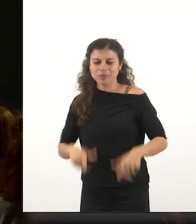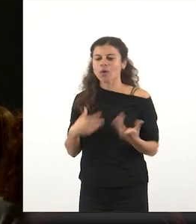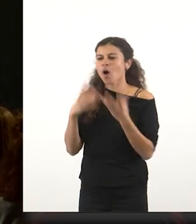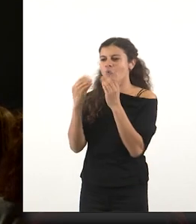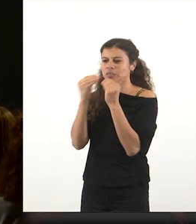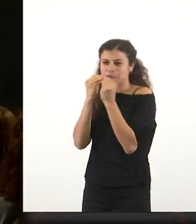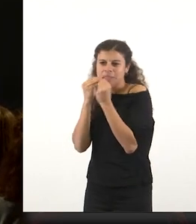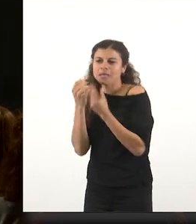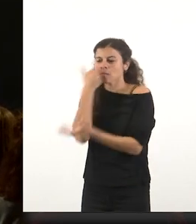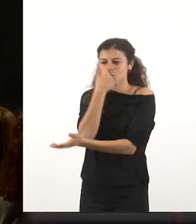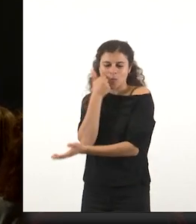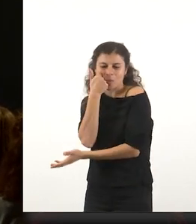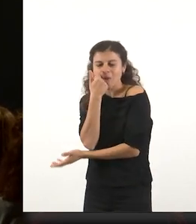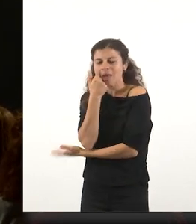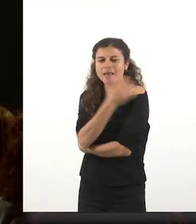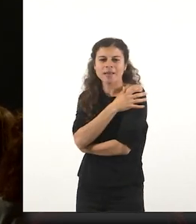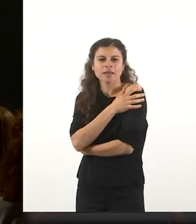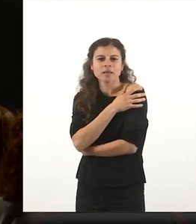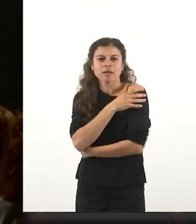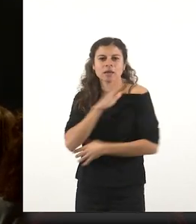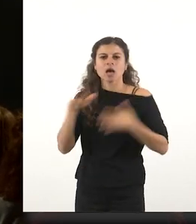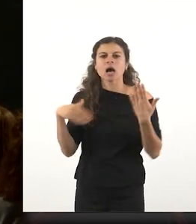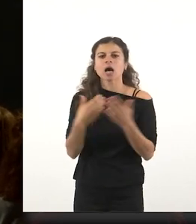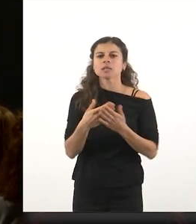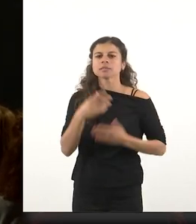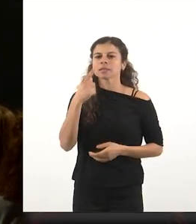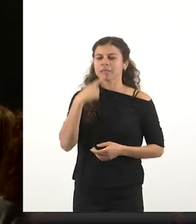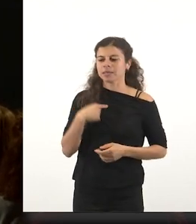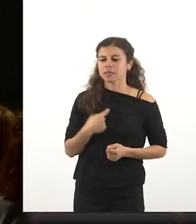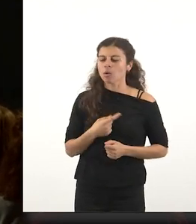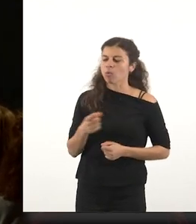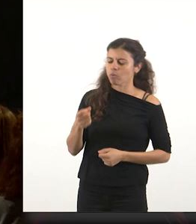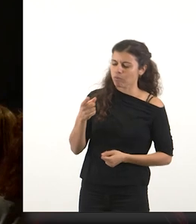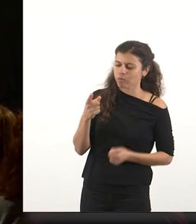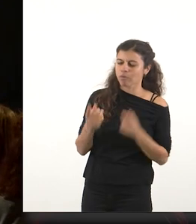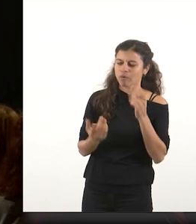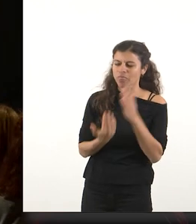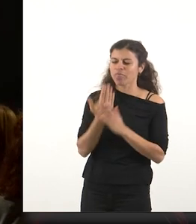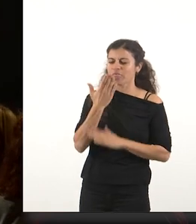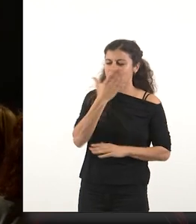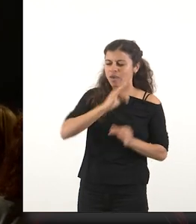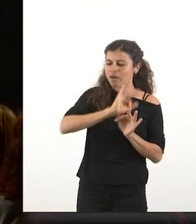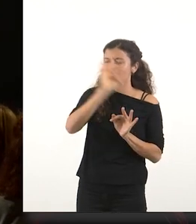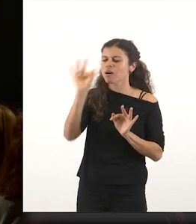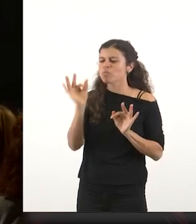sándwiches, comiéndonos la boca, hasta me dice, joder, tío, qué día más bonito hemos pasado, coño, ¿eh o no?